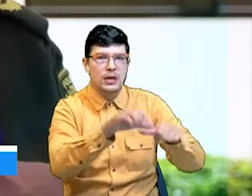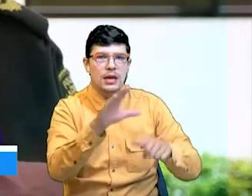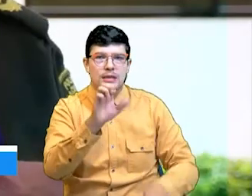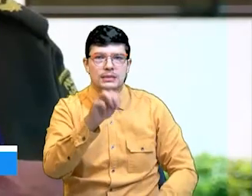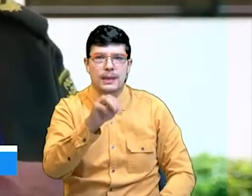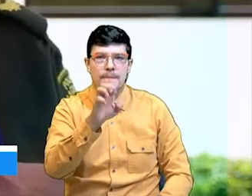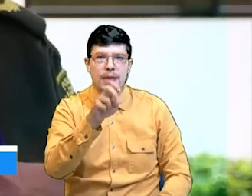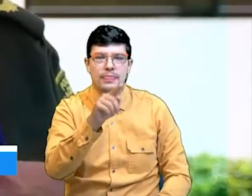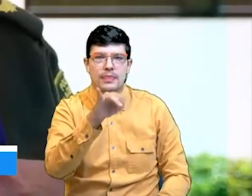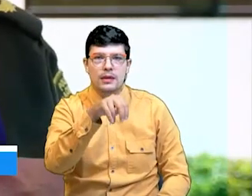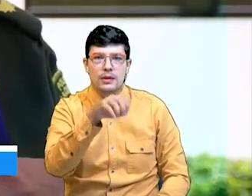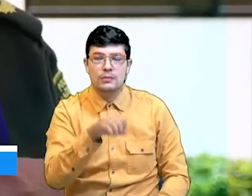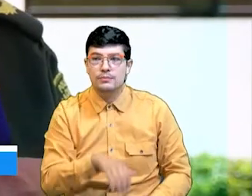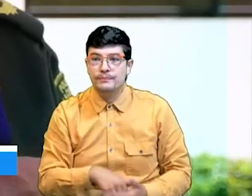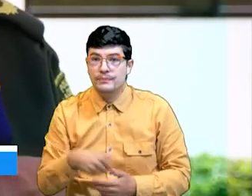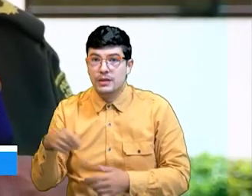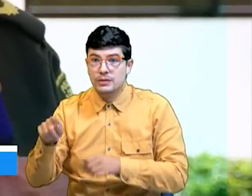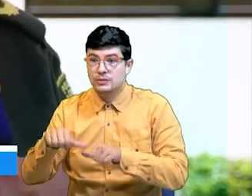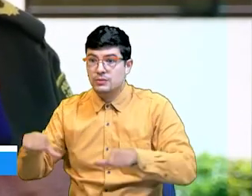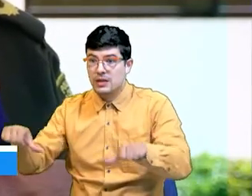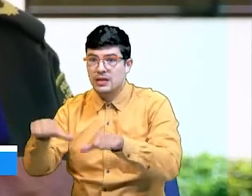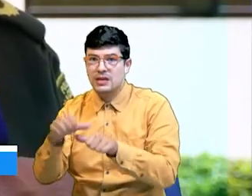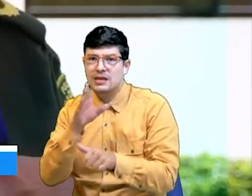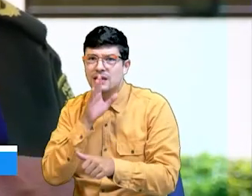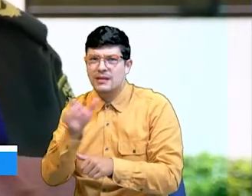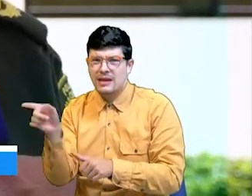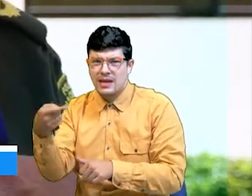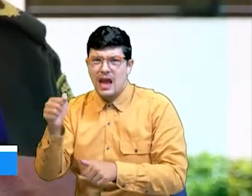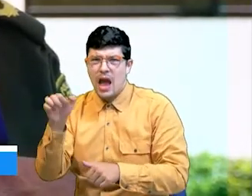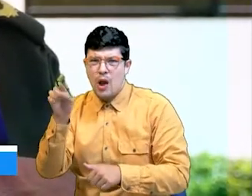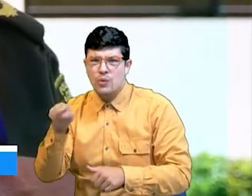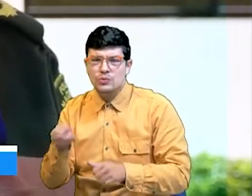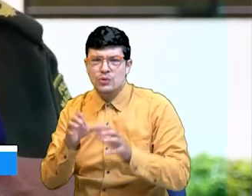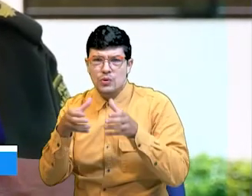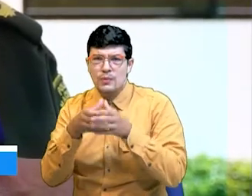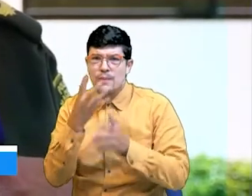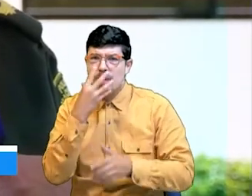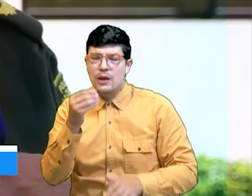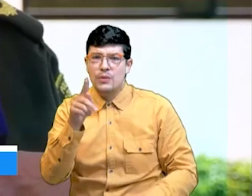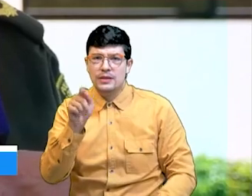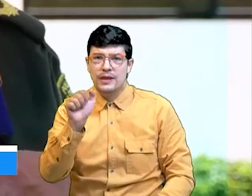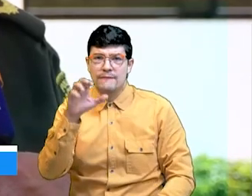Bueno, en este sector delinquen los GAOs residuales de la FARC, igualmente